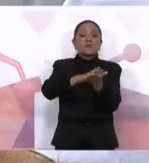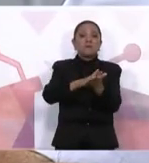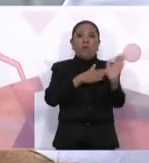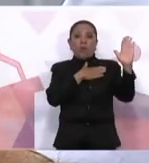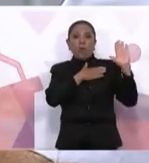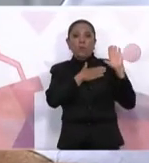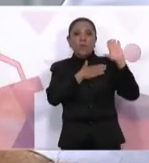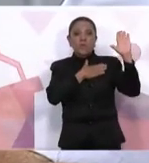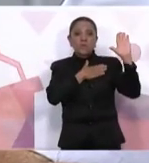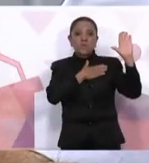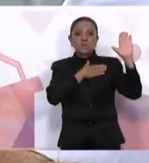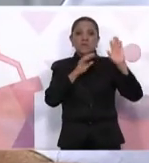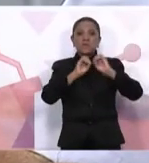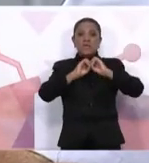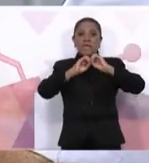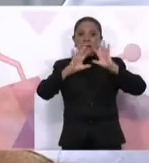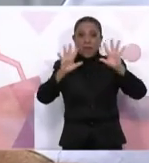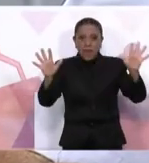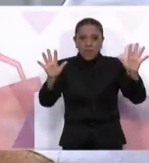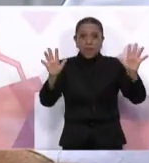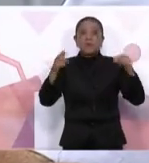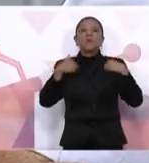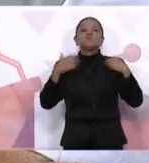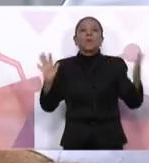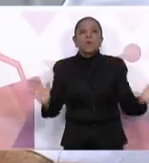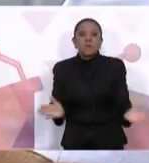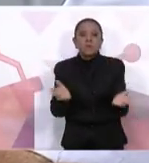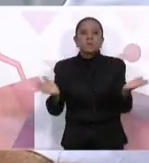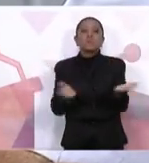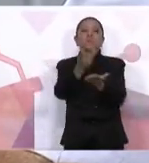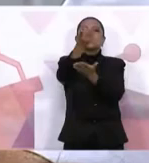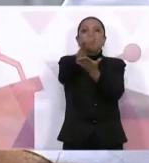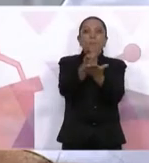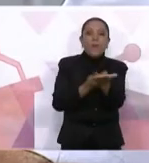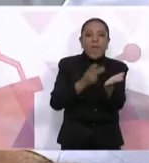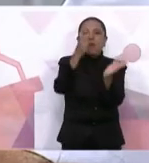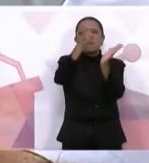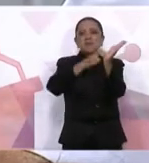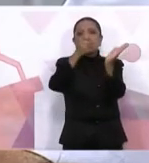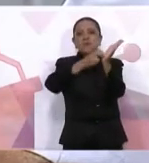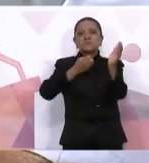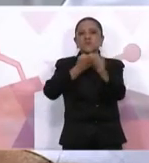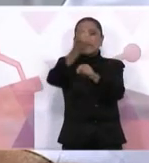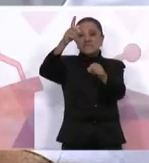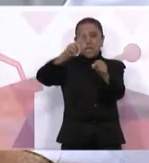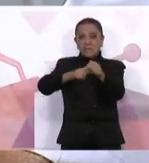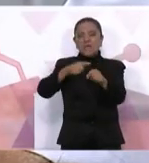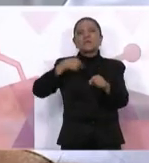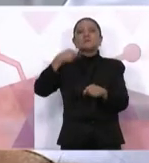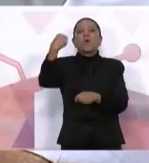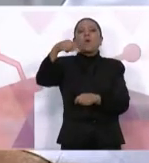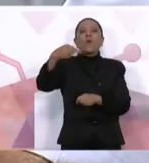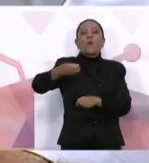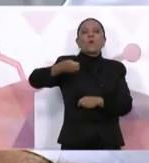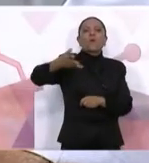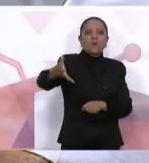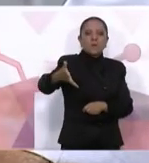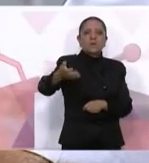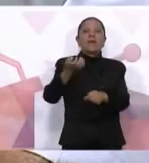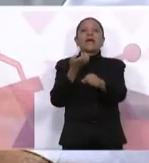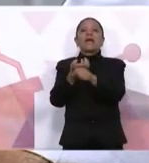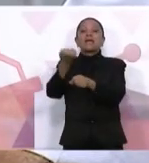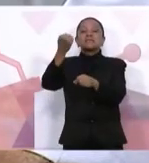a impulsar un plan de reconstrucción estatal el cual denominar el estado social democrático